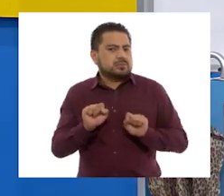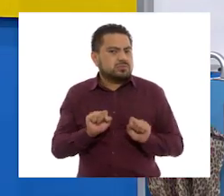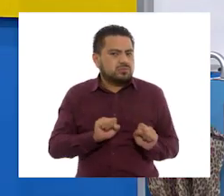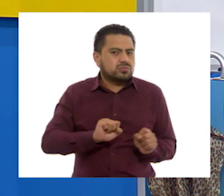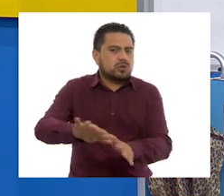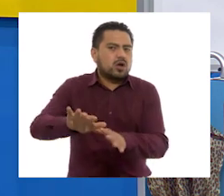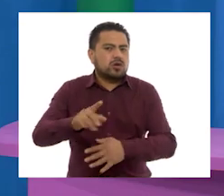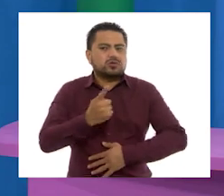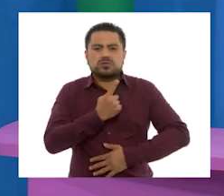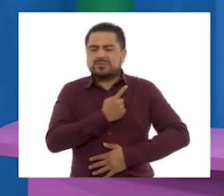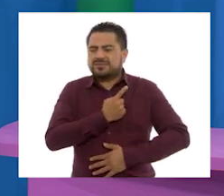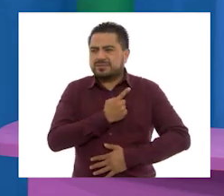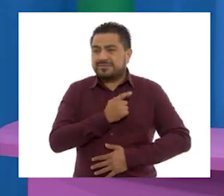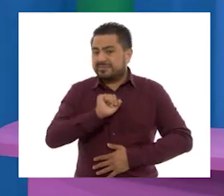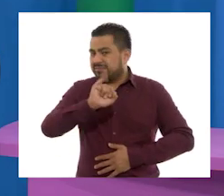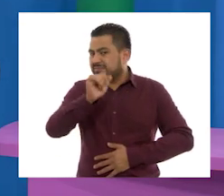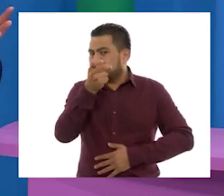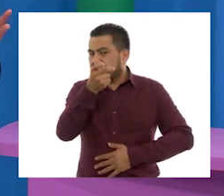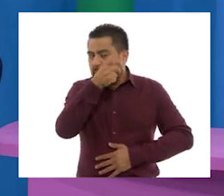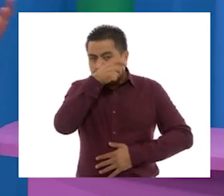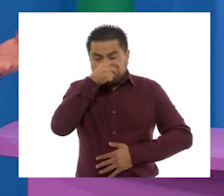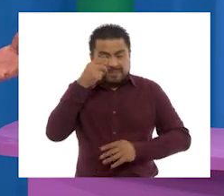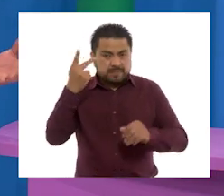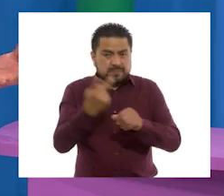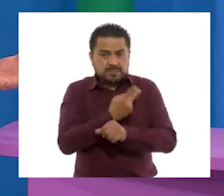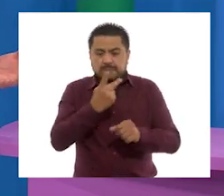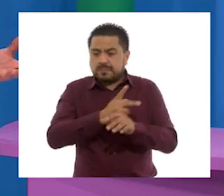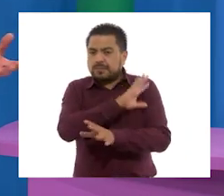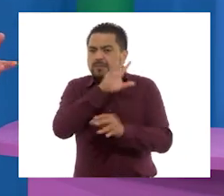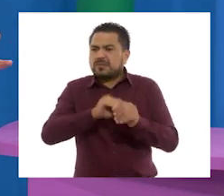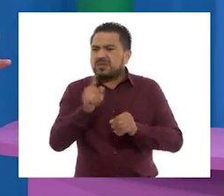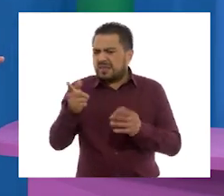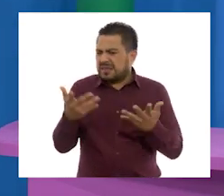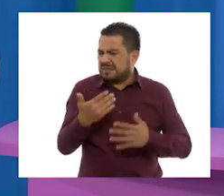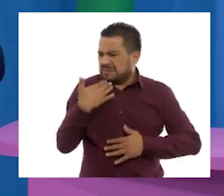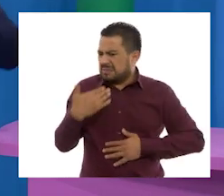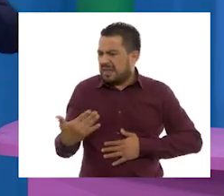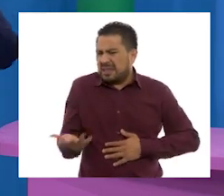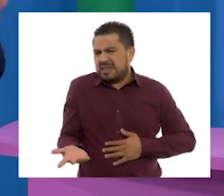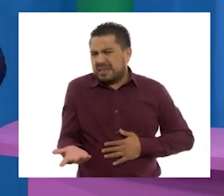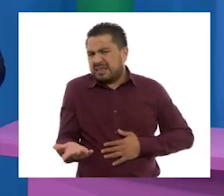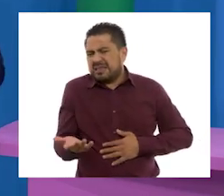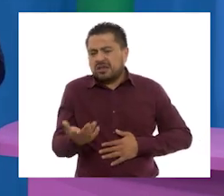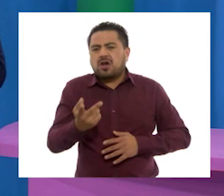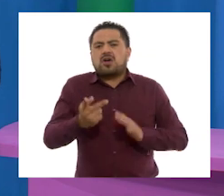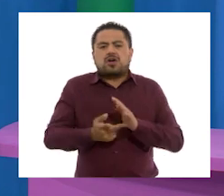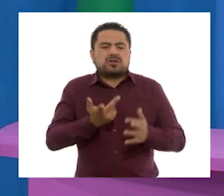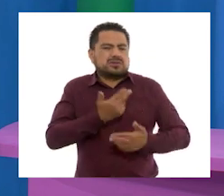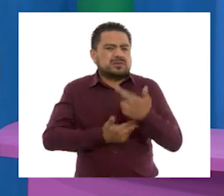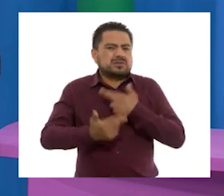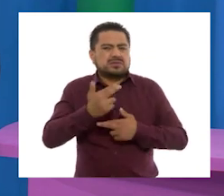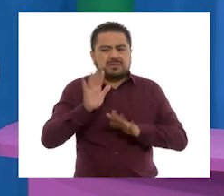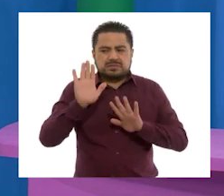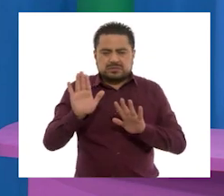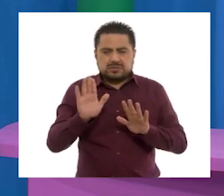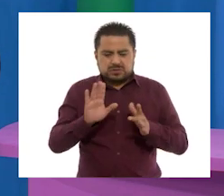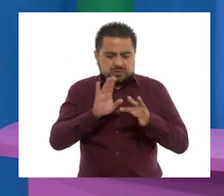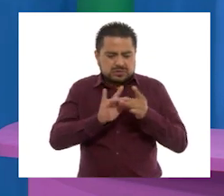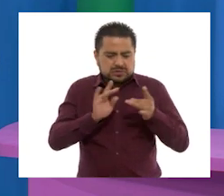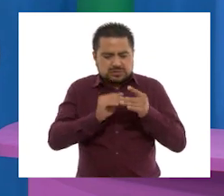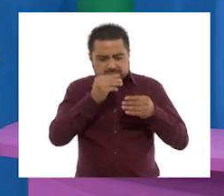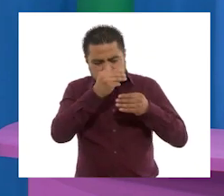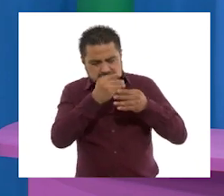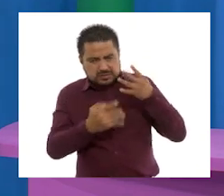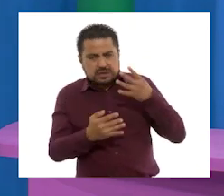solo. Exacto que sí, pues a pesar de todo, no lo hiciste nada mal, Raúl. Pero bueno, volvamos con los pasos sobre el conflicto